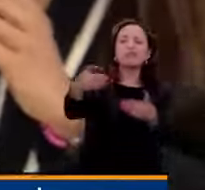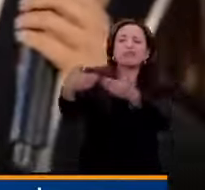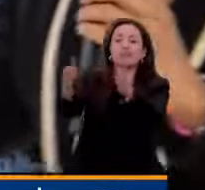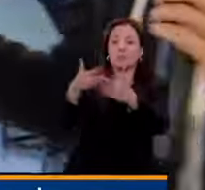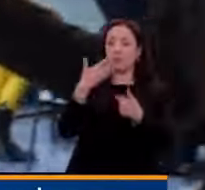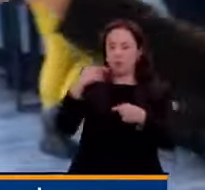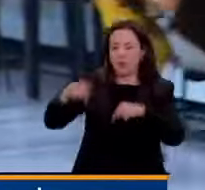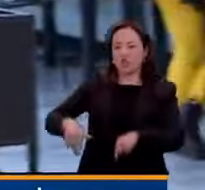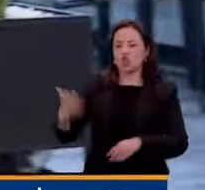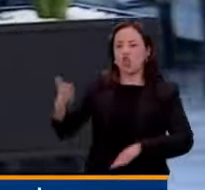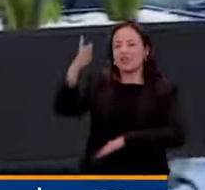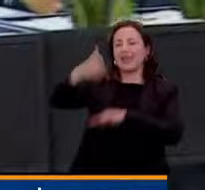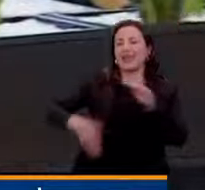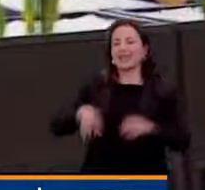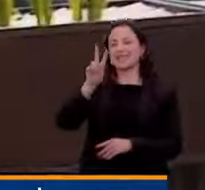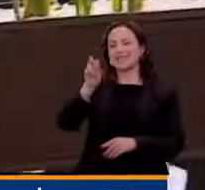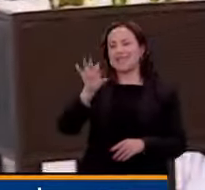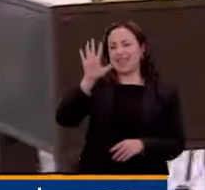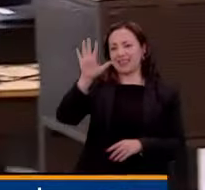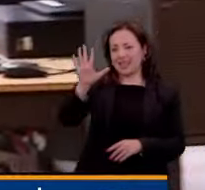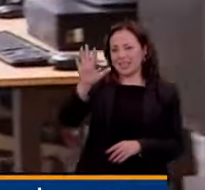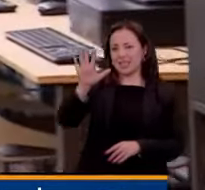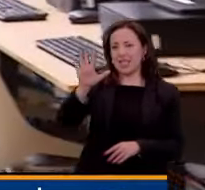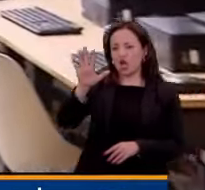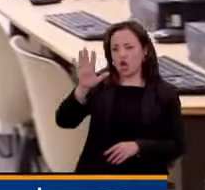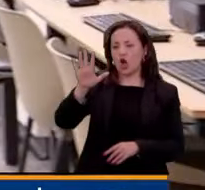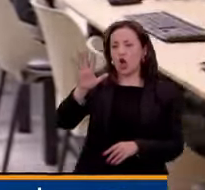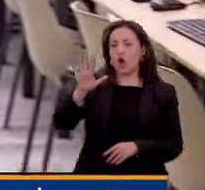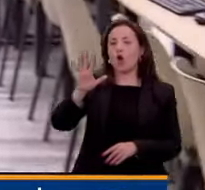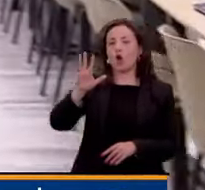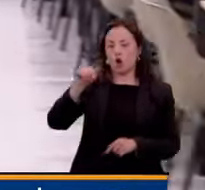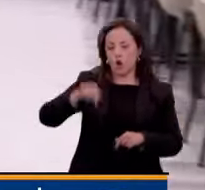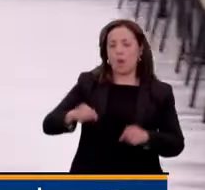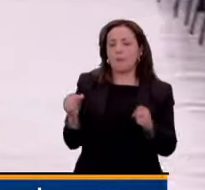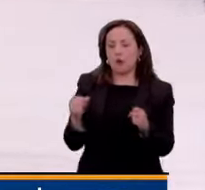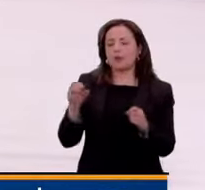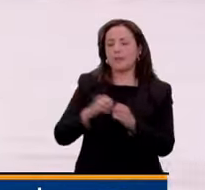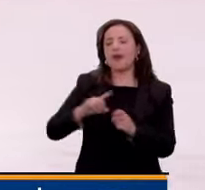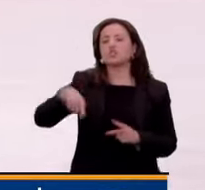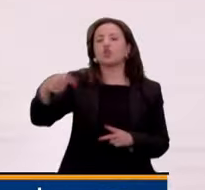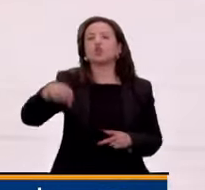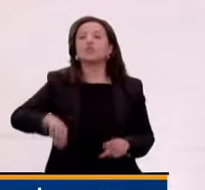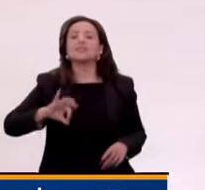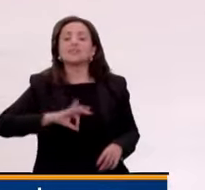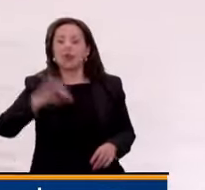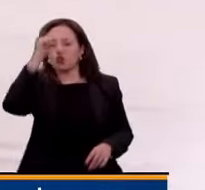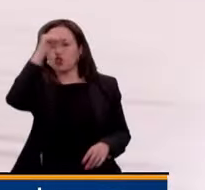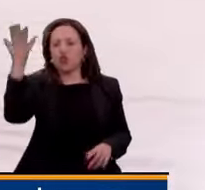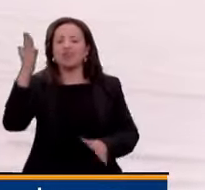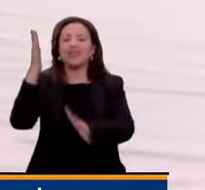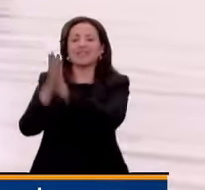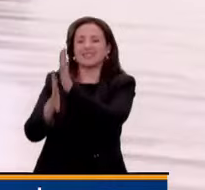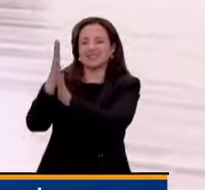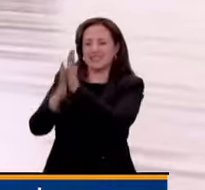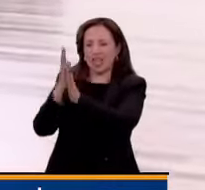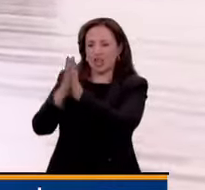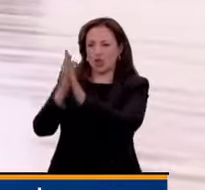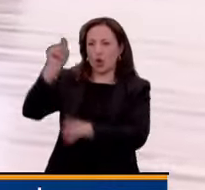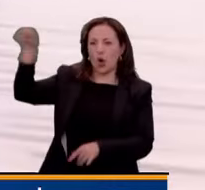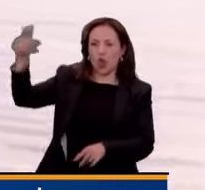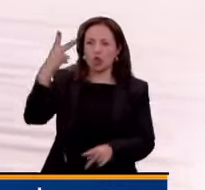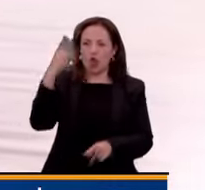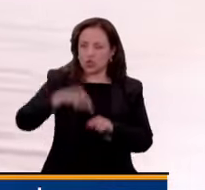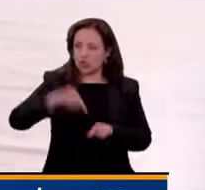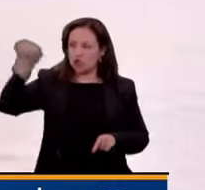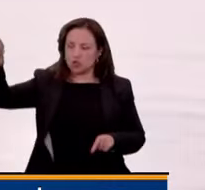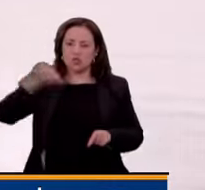este es en la calle 75 y habrá otro acá en Bogotá habilitado el fin de semana que es en el centro de la ciudad. Llegan aquí los